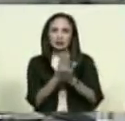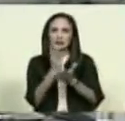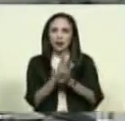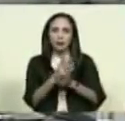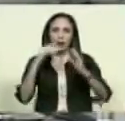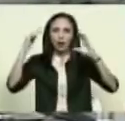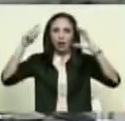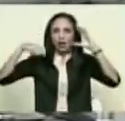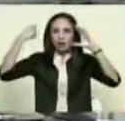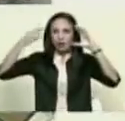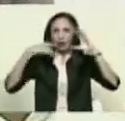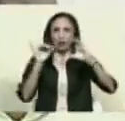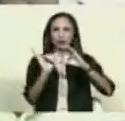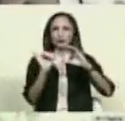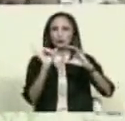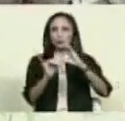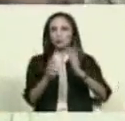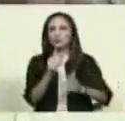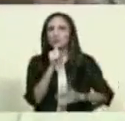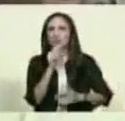¿YouTube qué se dice?